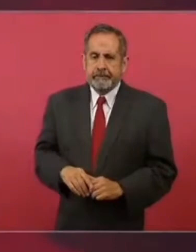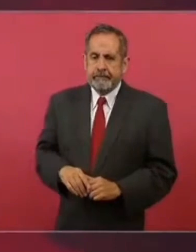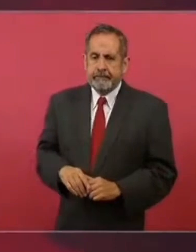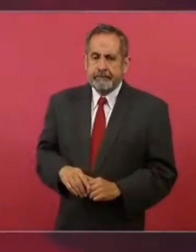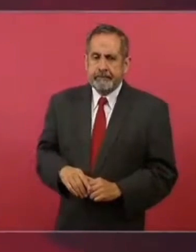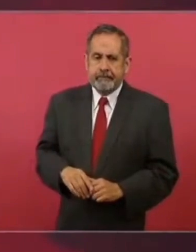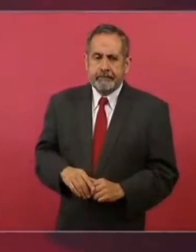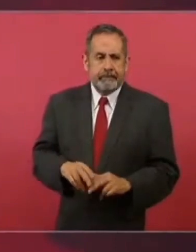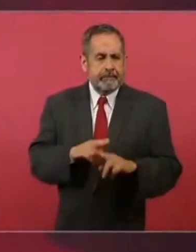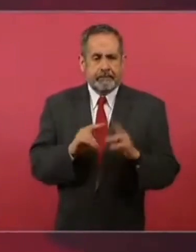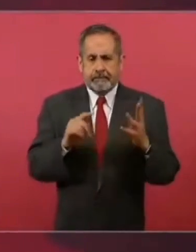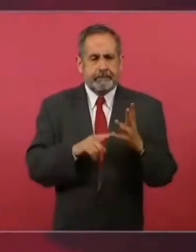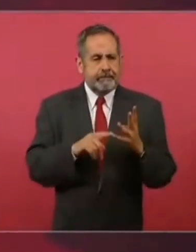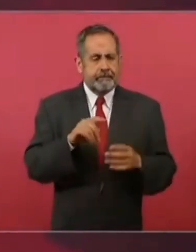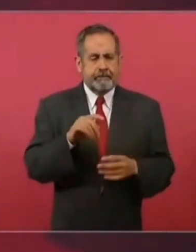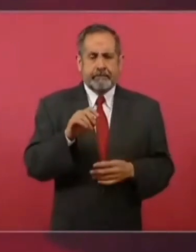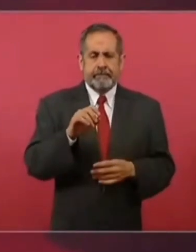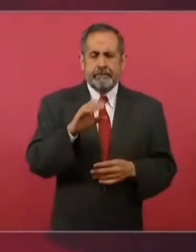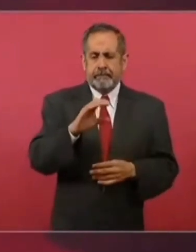ni con Salinas,